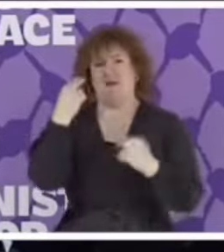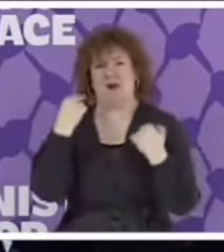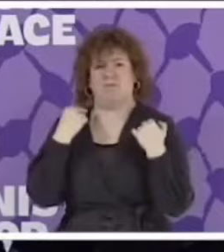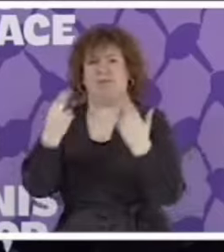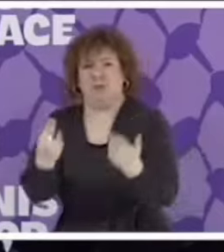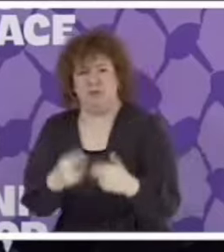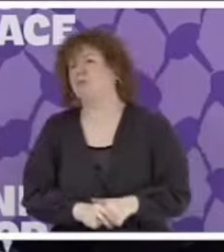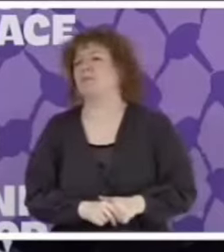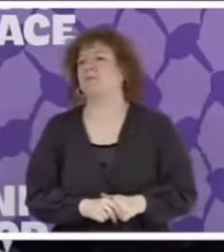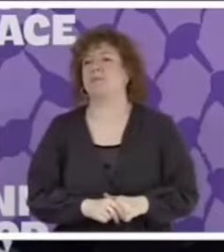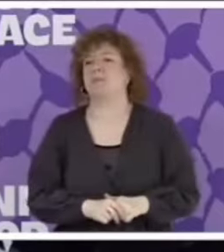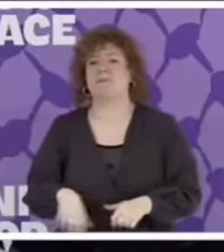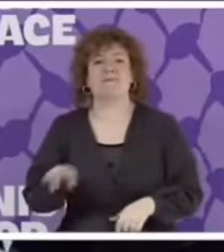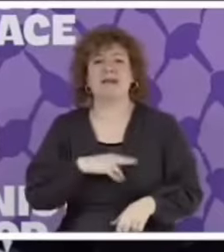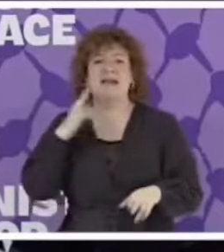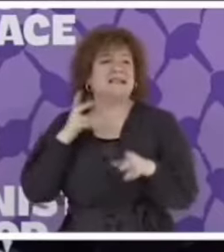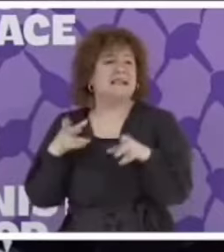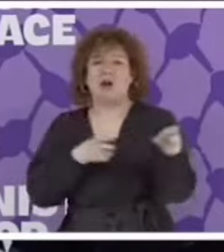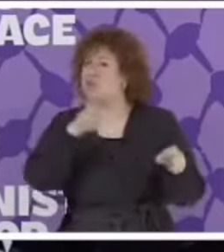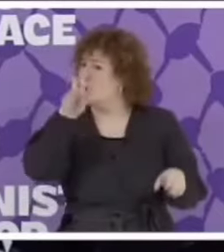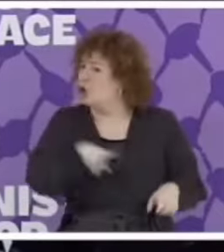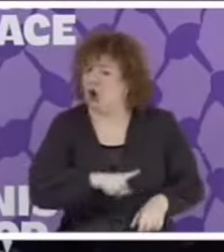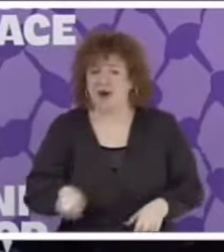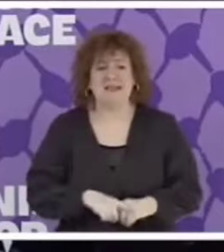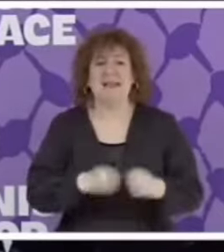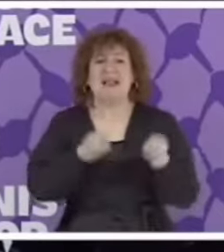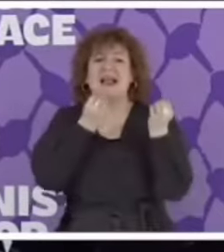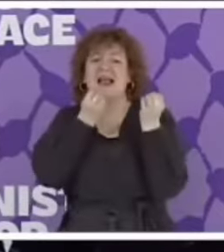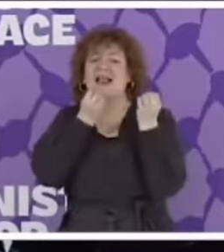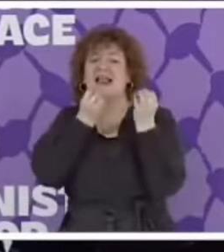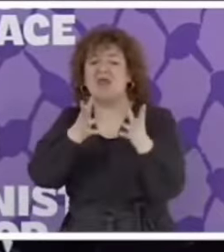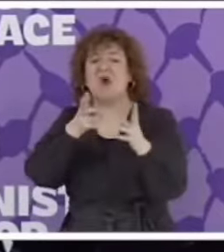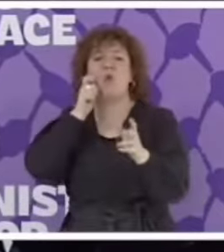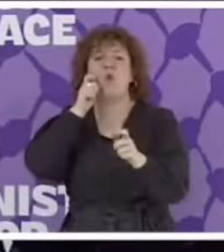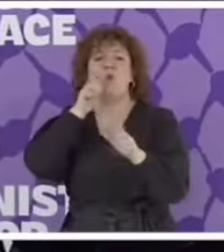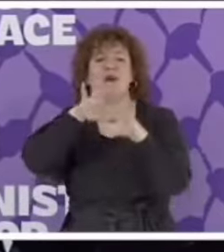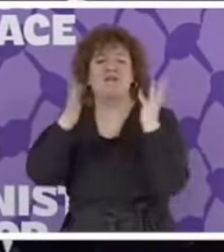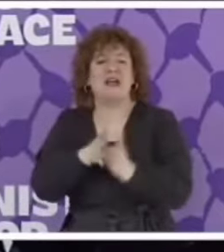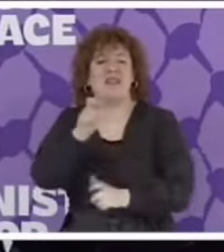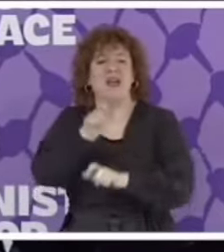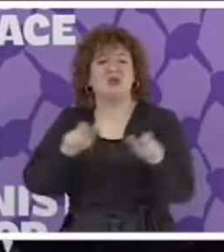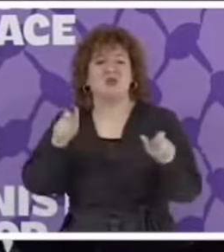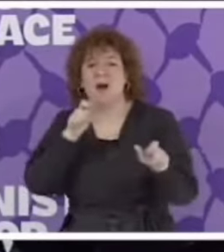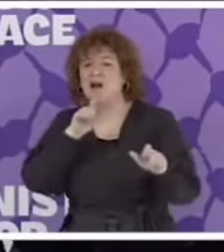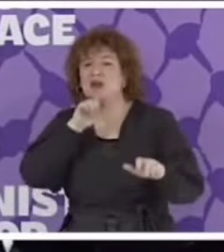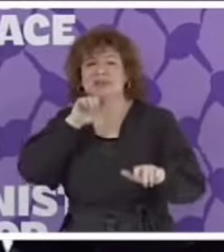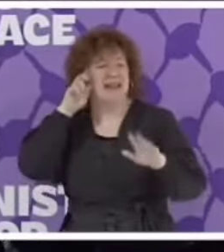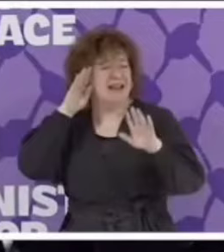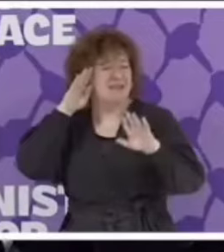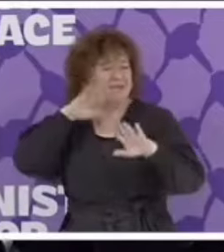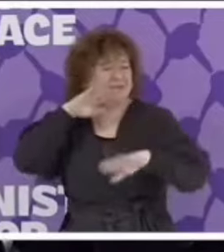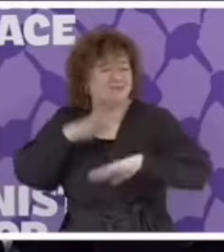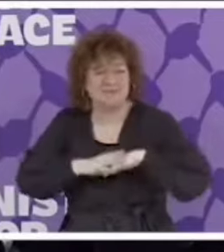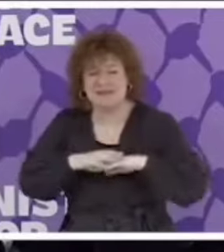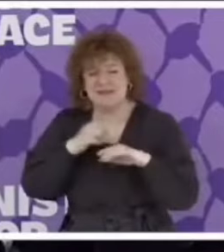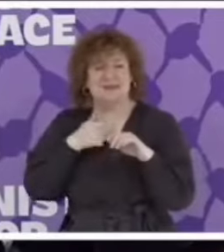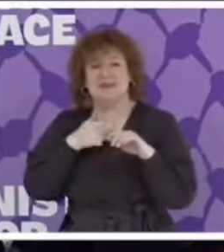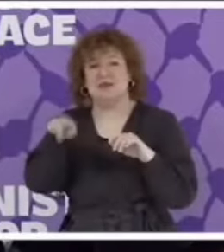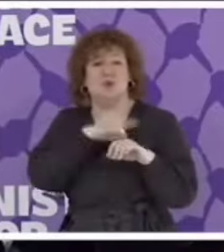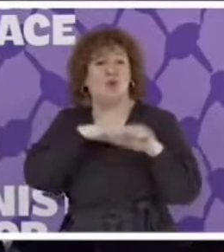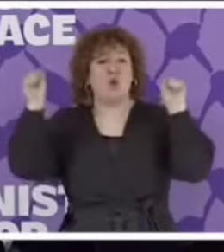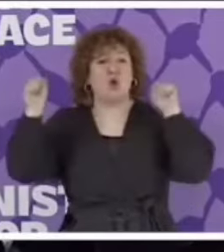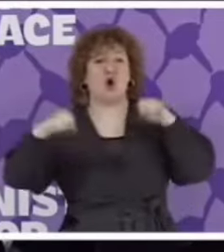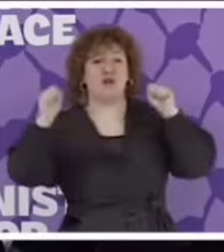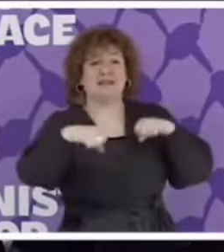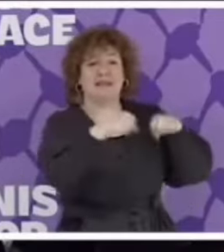No es terrorismo, es respeto de la Declaración Universal de los Derechos Humanos, el mejor consenso político